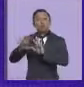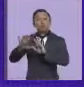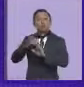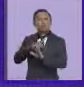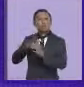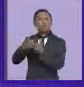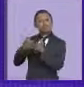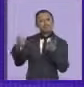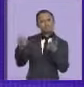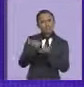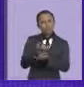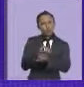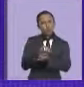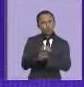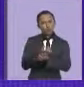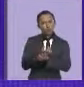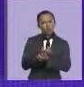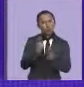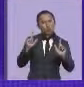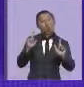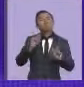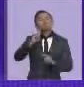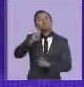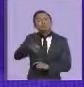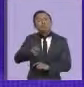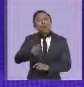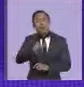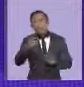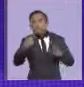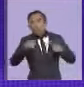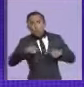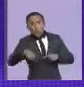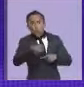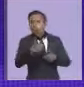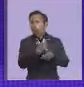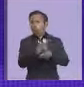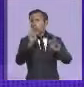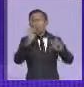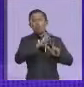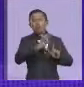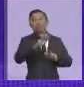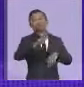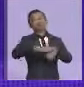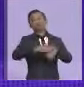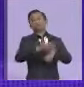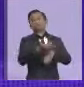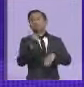que puedan llamar a cuentas a quien sea. Yo he planteado ser un presidente sin fuero y